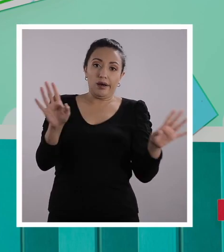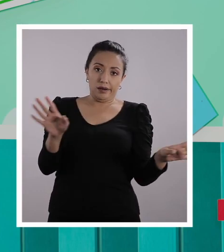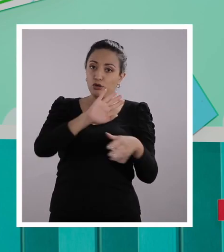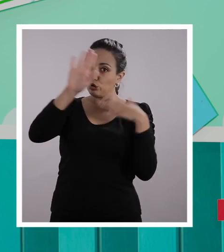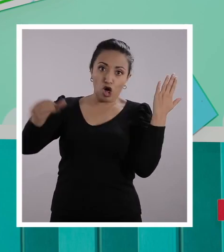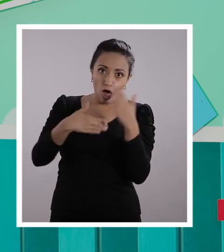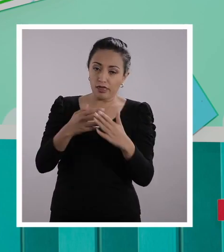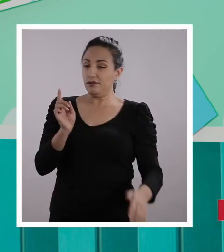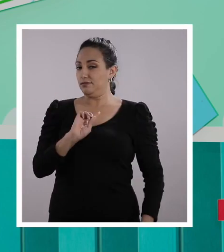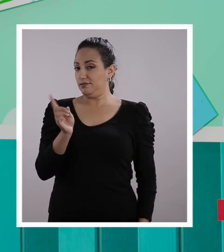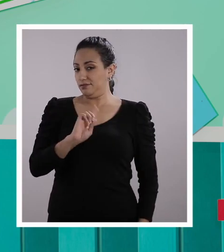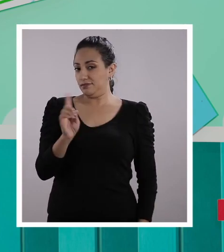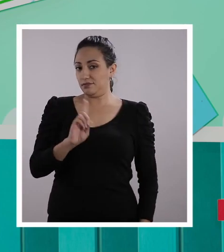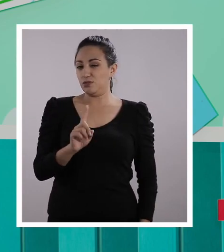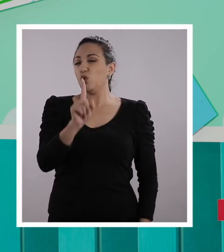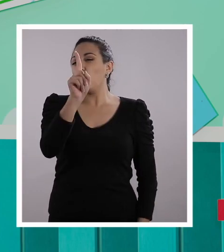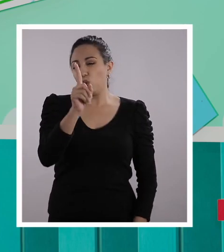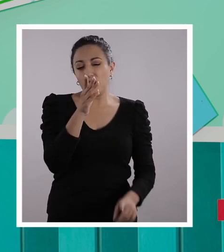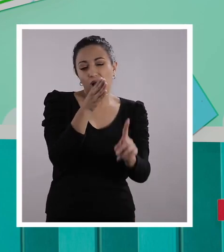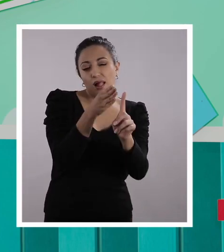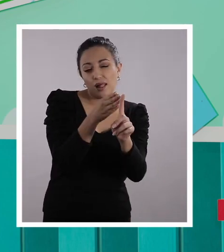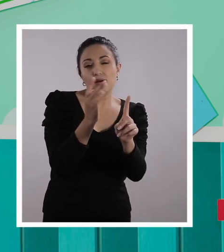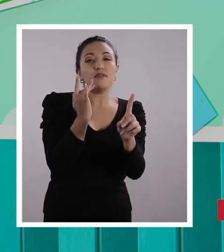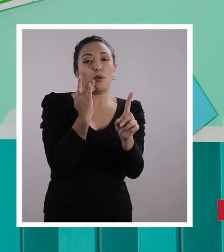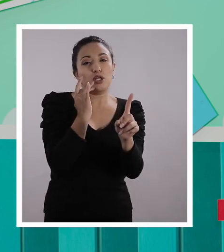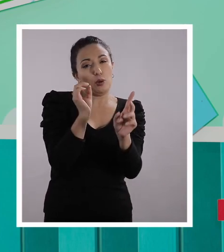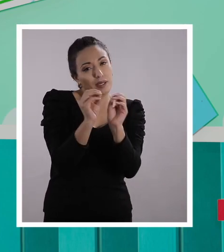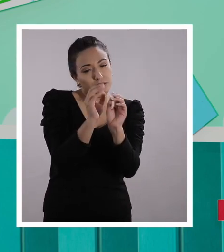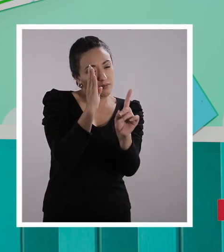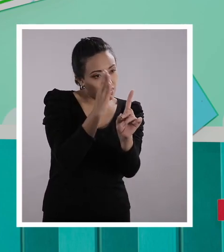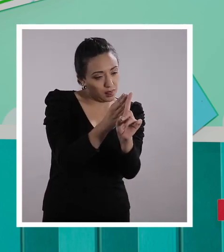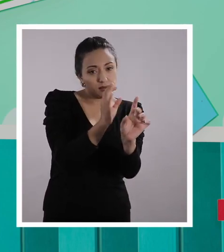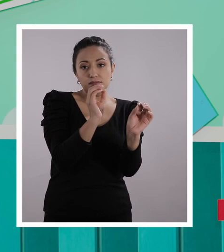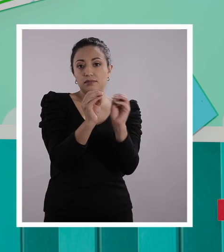todas porque si uno tiene una materia favorita